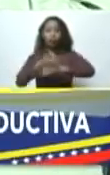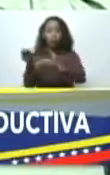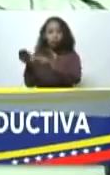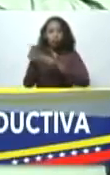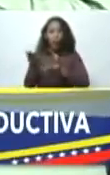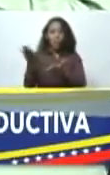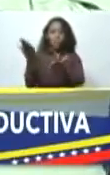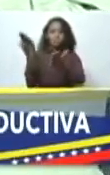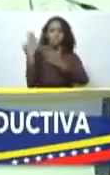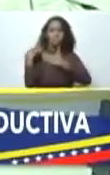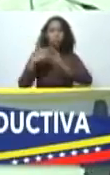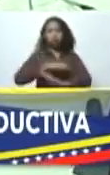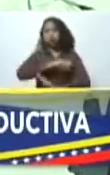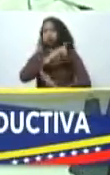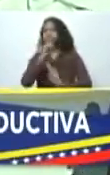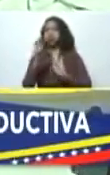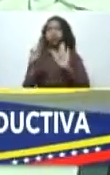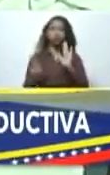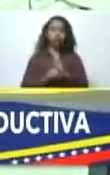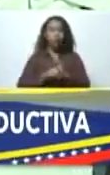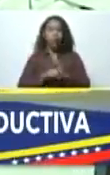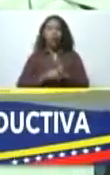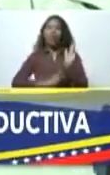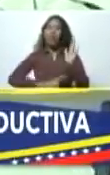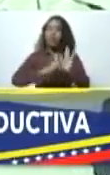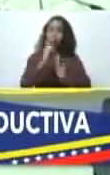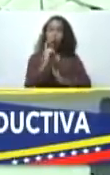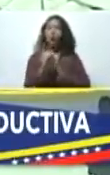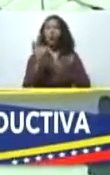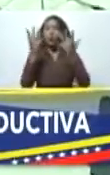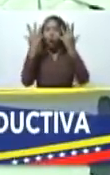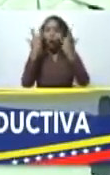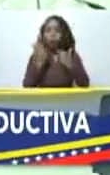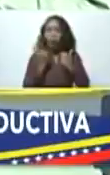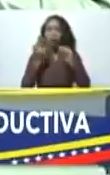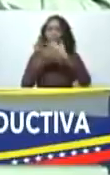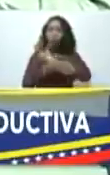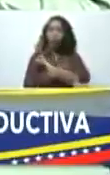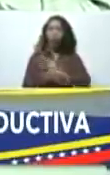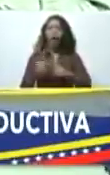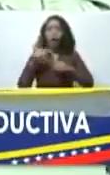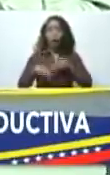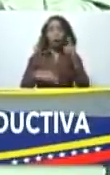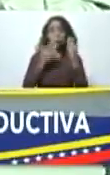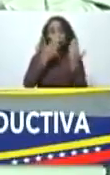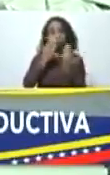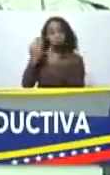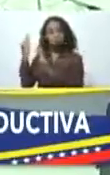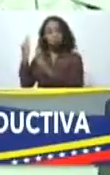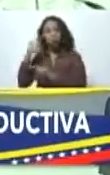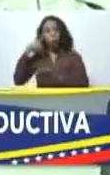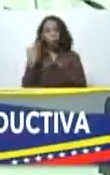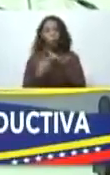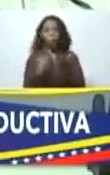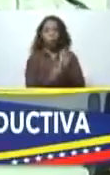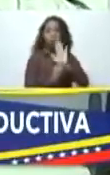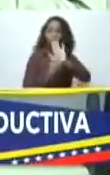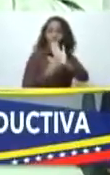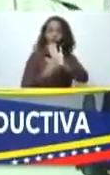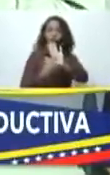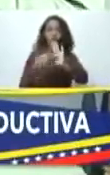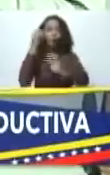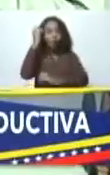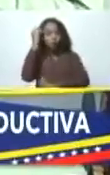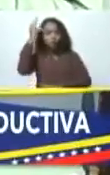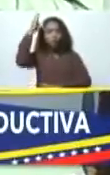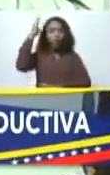el apoyo en materia de desarrollo caprino y ovino. Excelente. Aquí observará una muestra del potencial que el